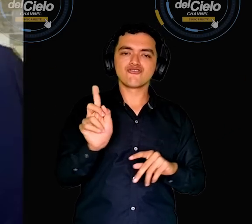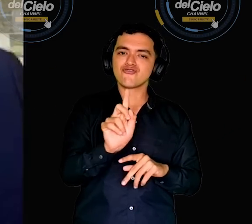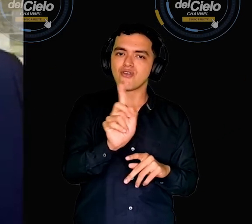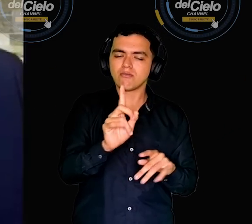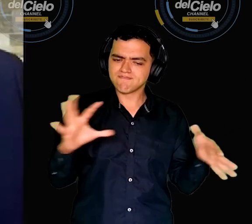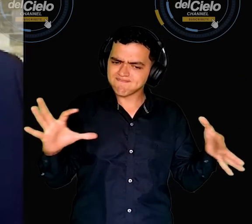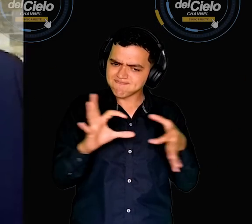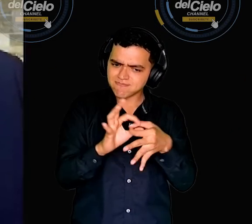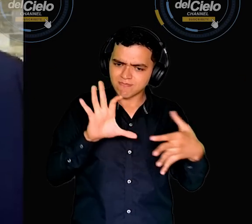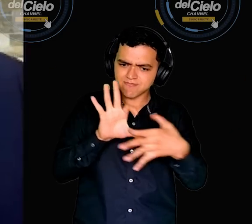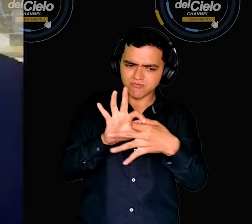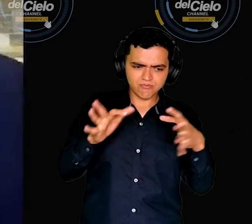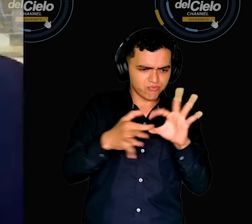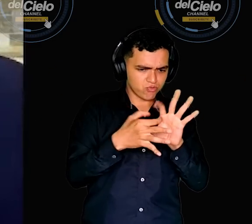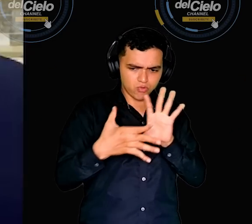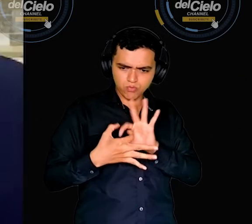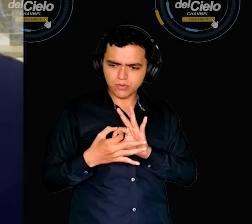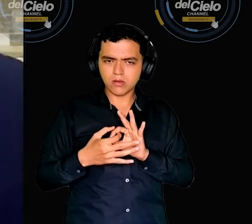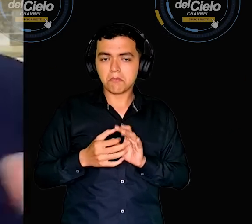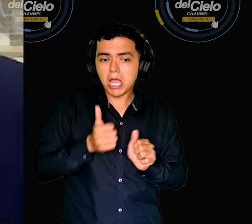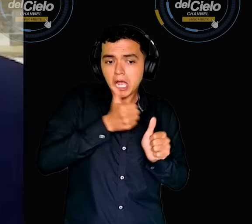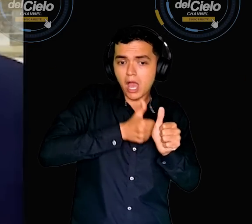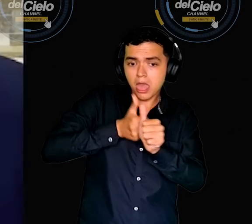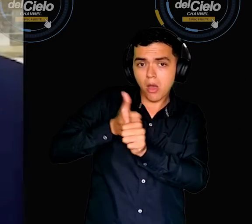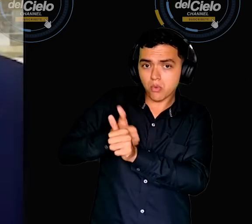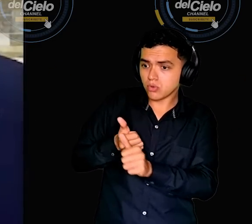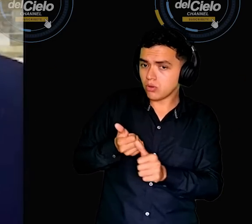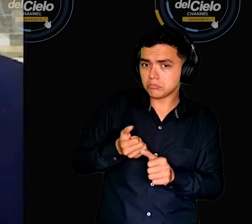la etapa de dejar el nido